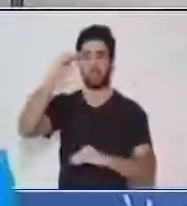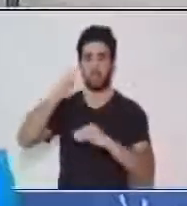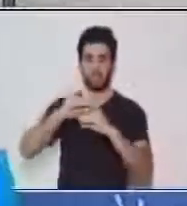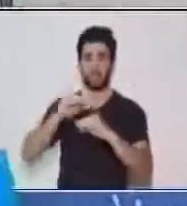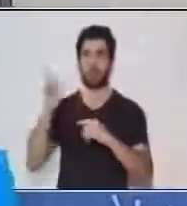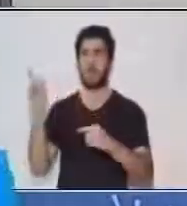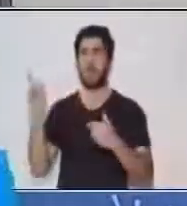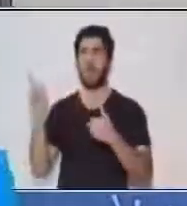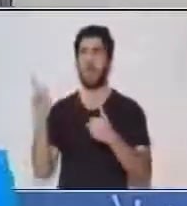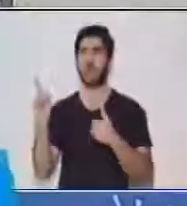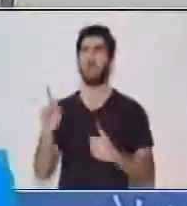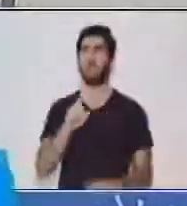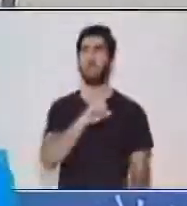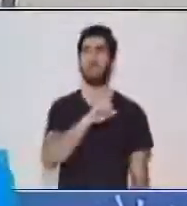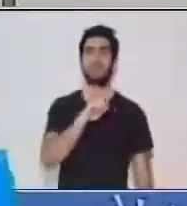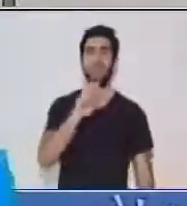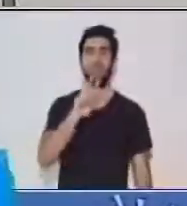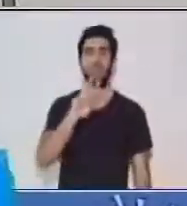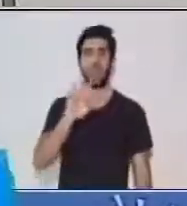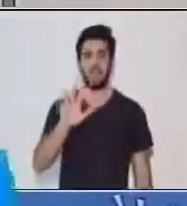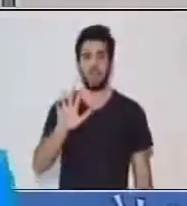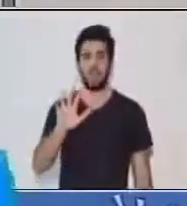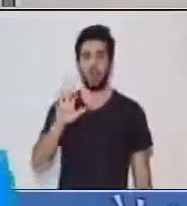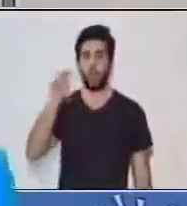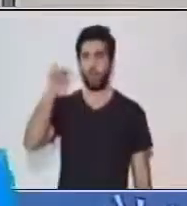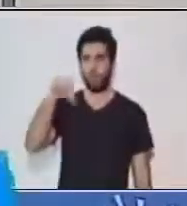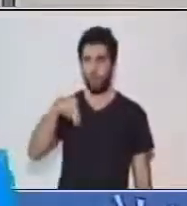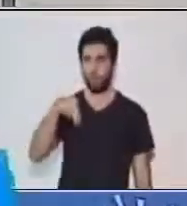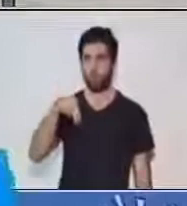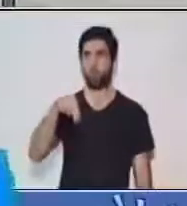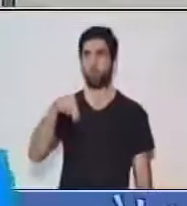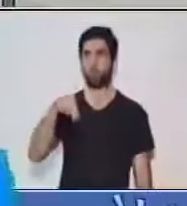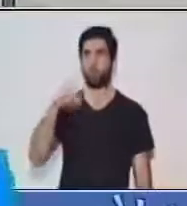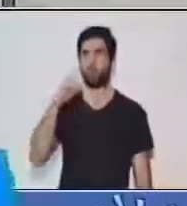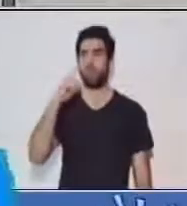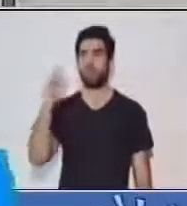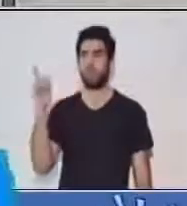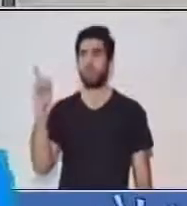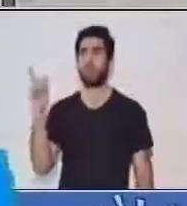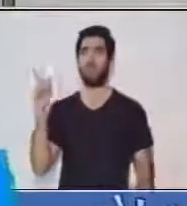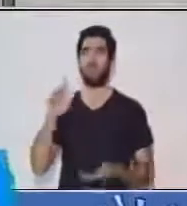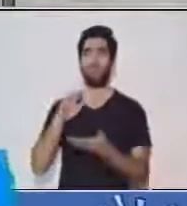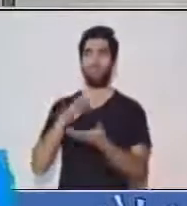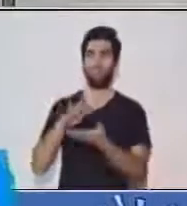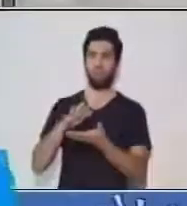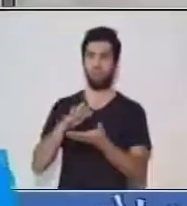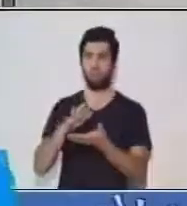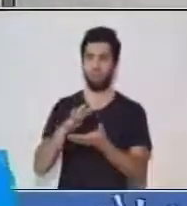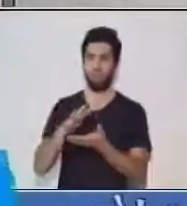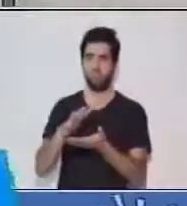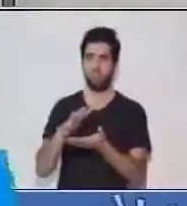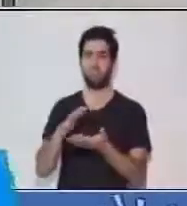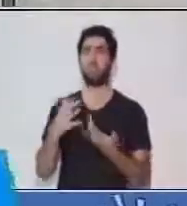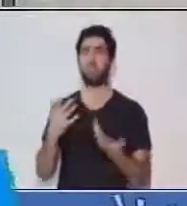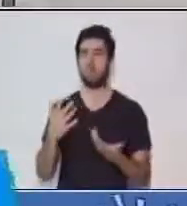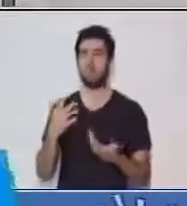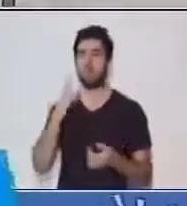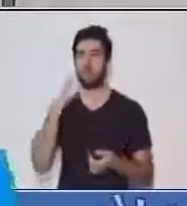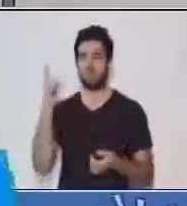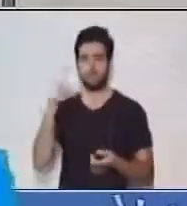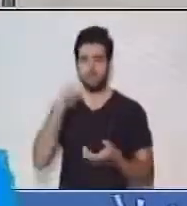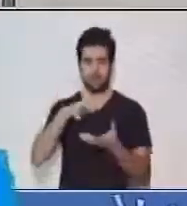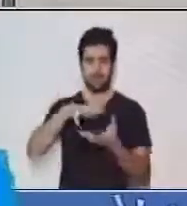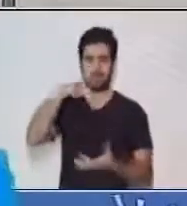de 125 newtons metro. Vibra, ¿sí? Está moviéndose, así como lo vimos